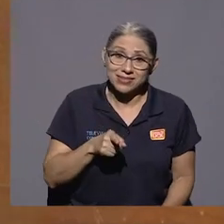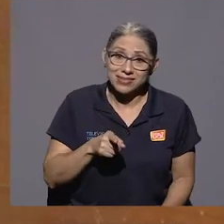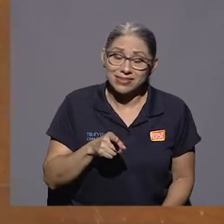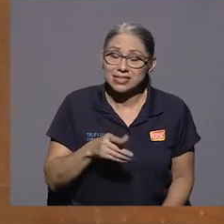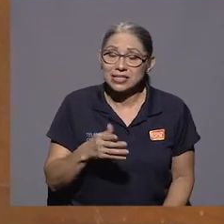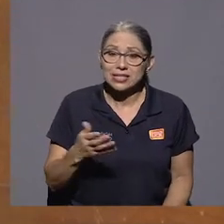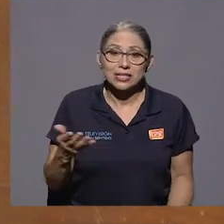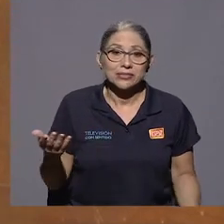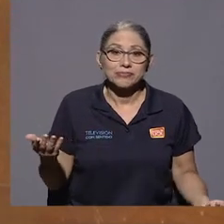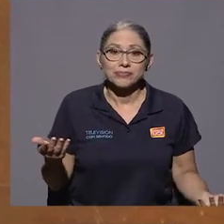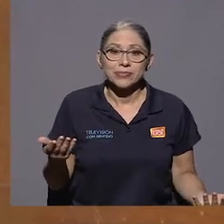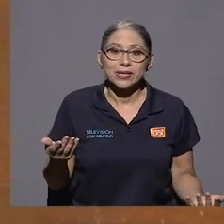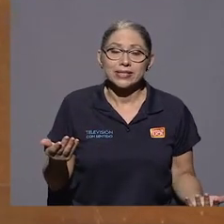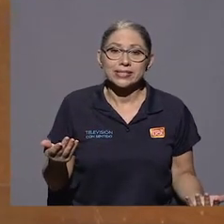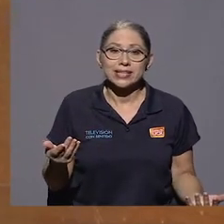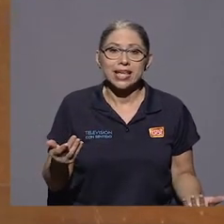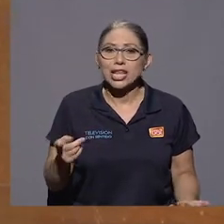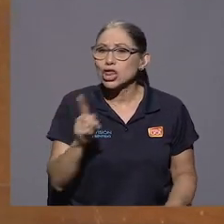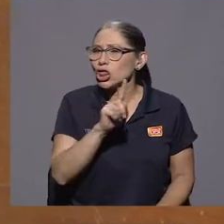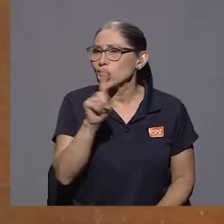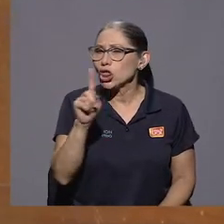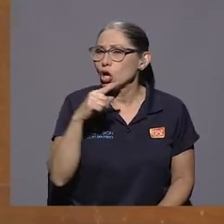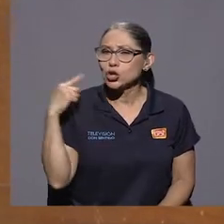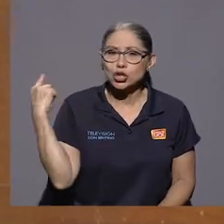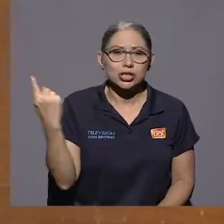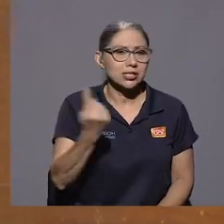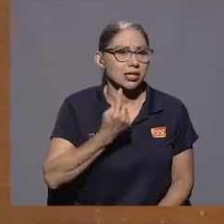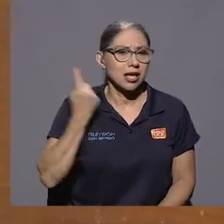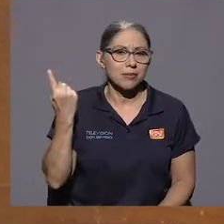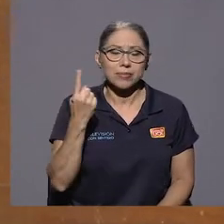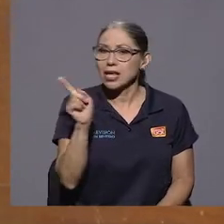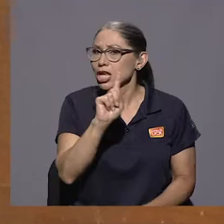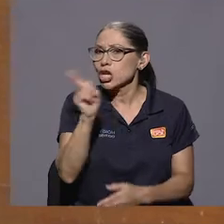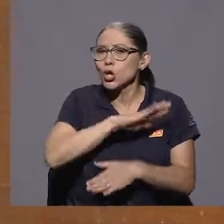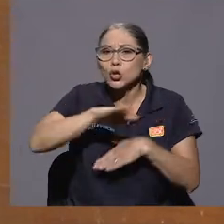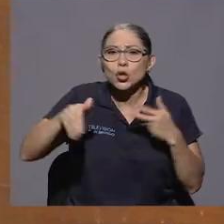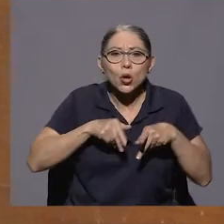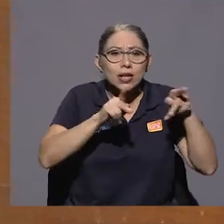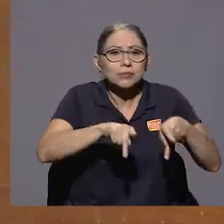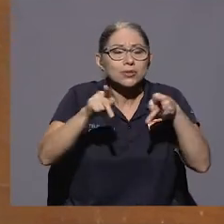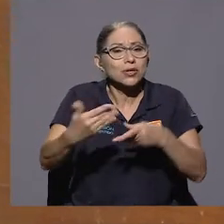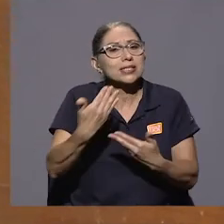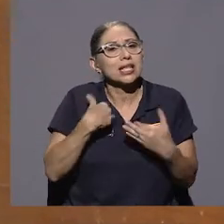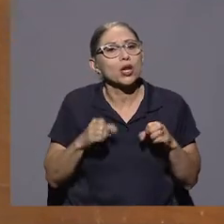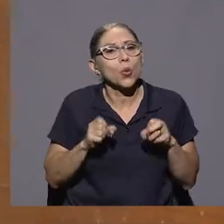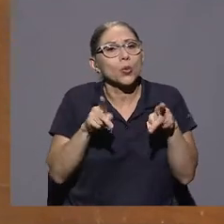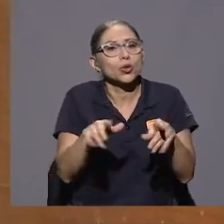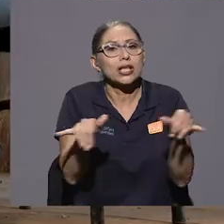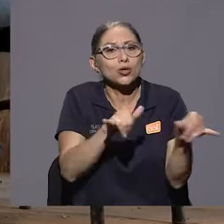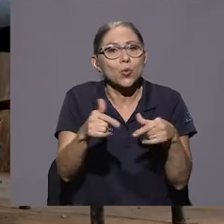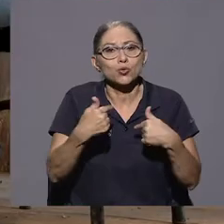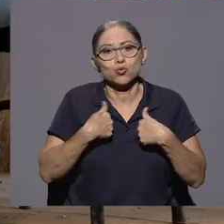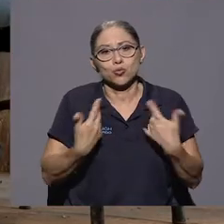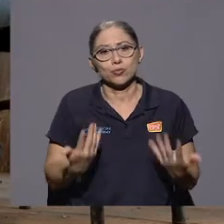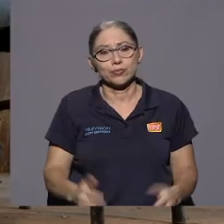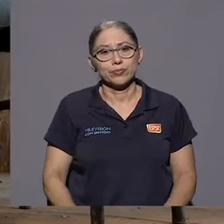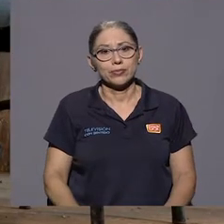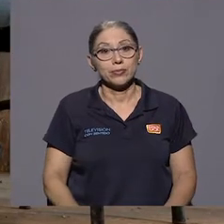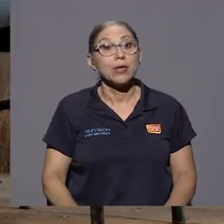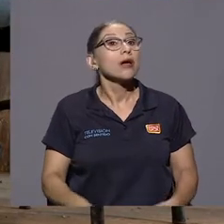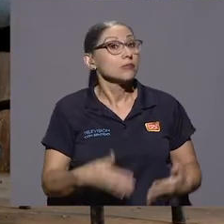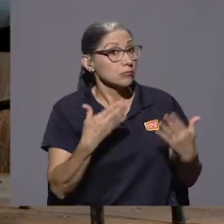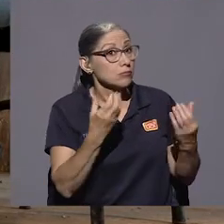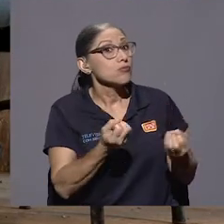no siempre y no todos tienen oportunidades como las que yo he tenido. Hubo muy